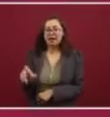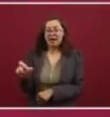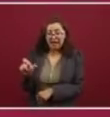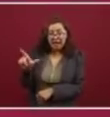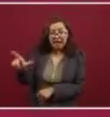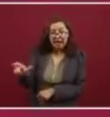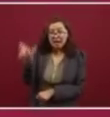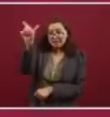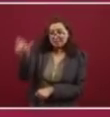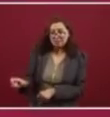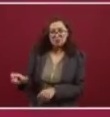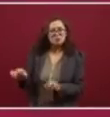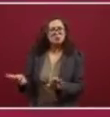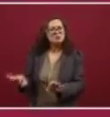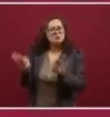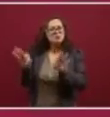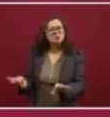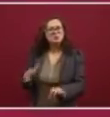y